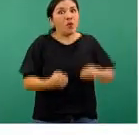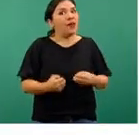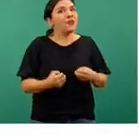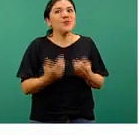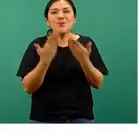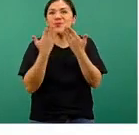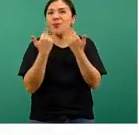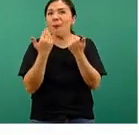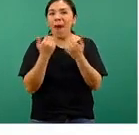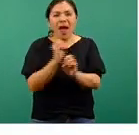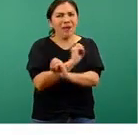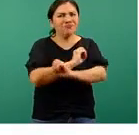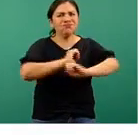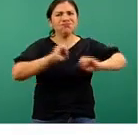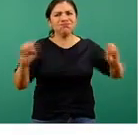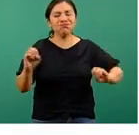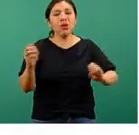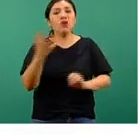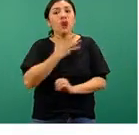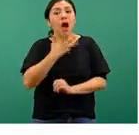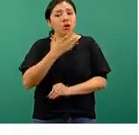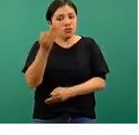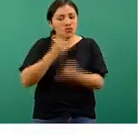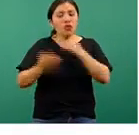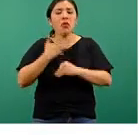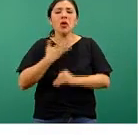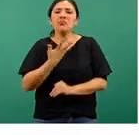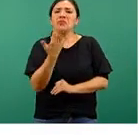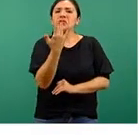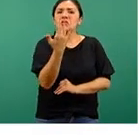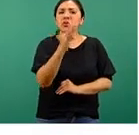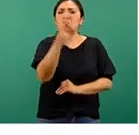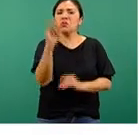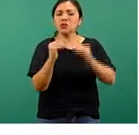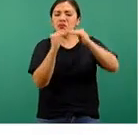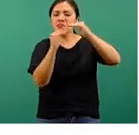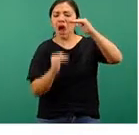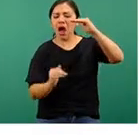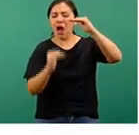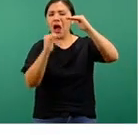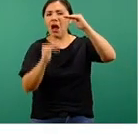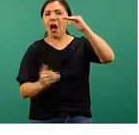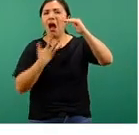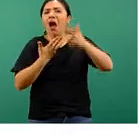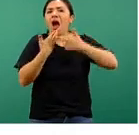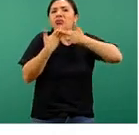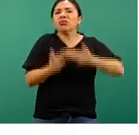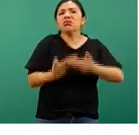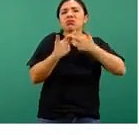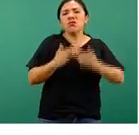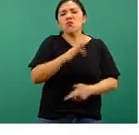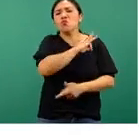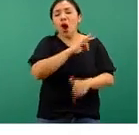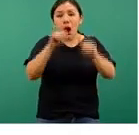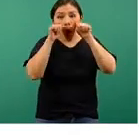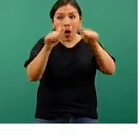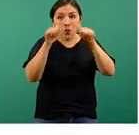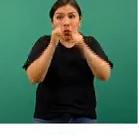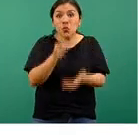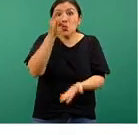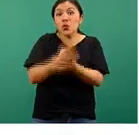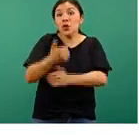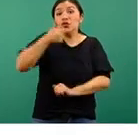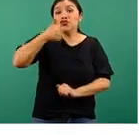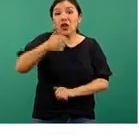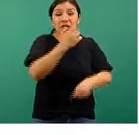entidades federativas en este momento tienen menos de la mitad de ocupación de sus camas. De hecho, solo 6 de